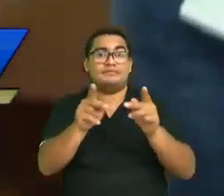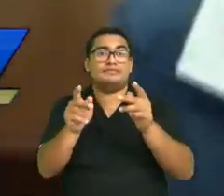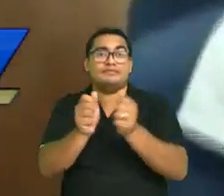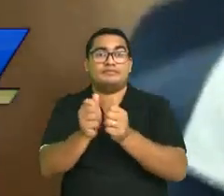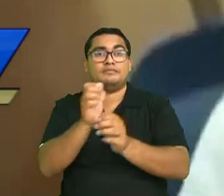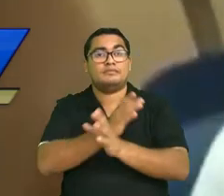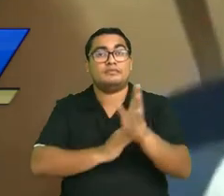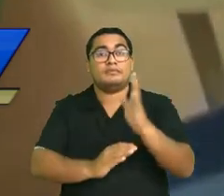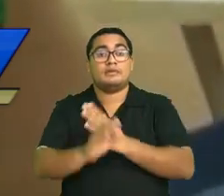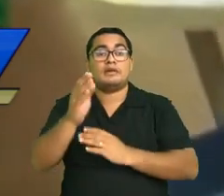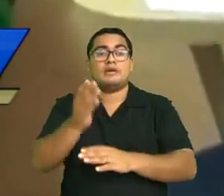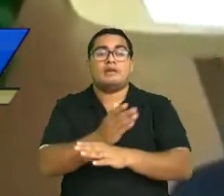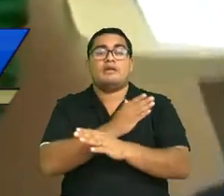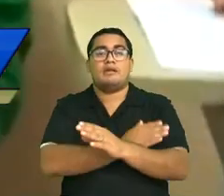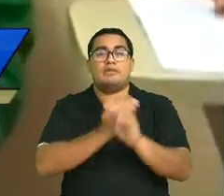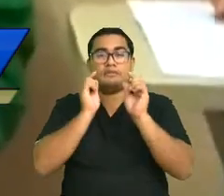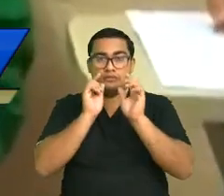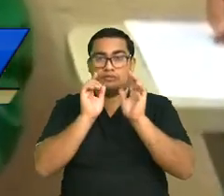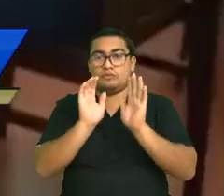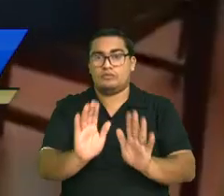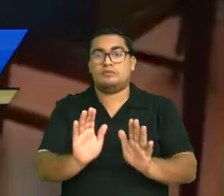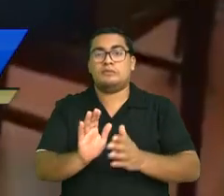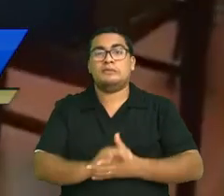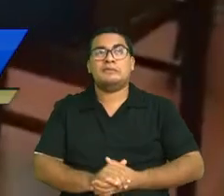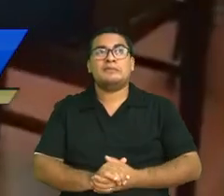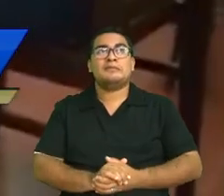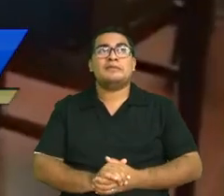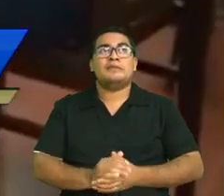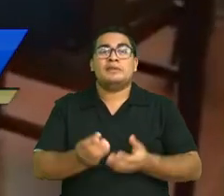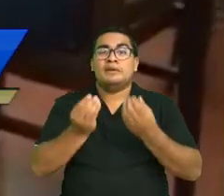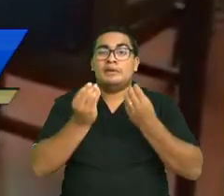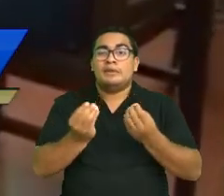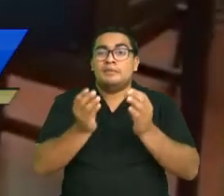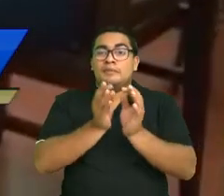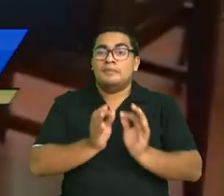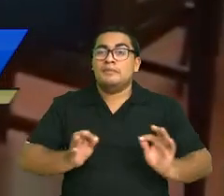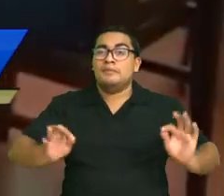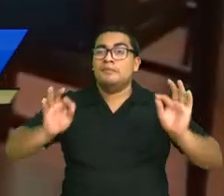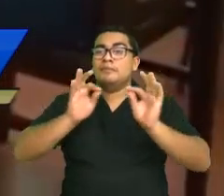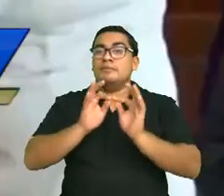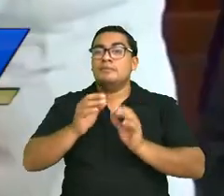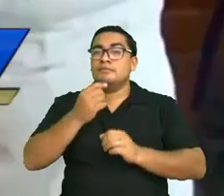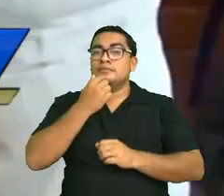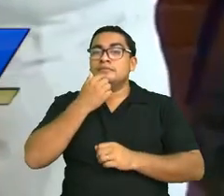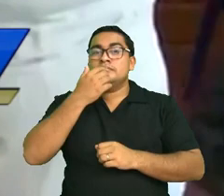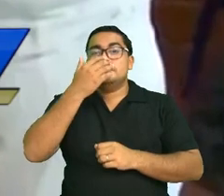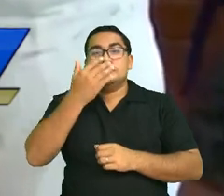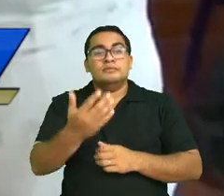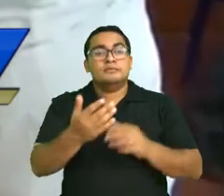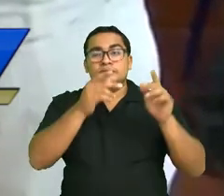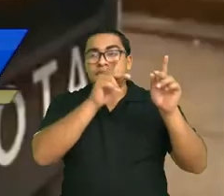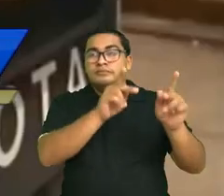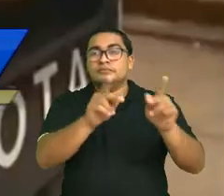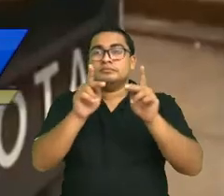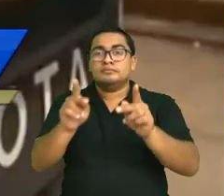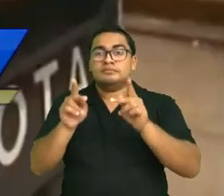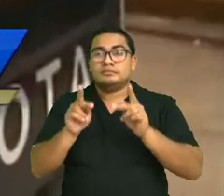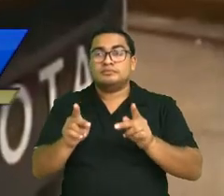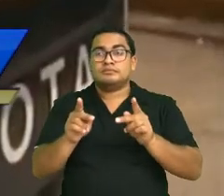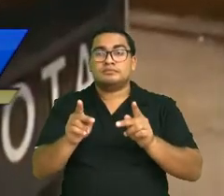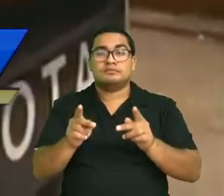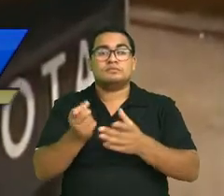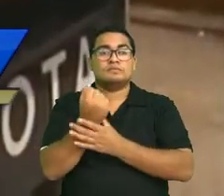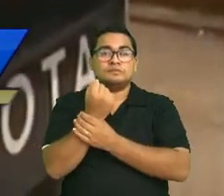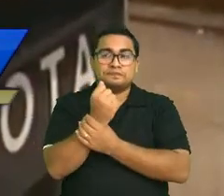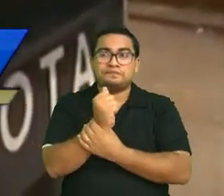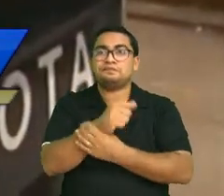siempre, preocupados en eso. Entonces es bien importante, porque esta gente, no solamente decíamos la rehabilitación,